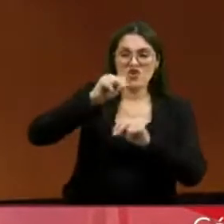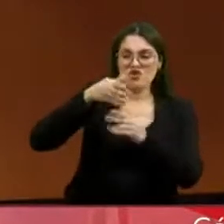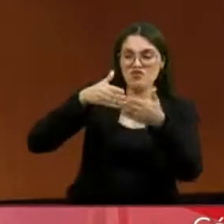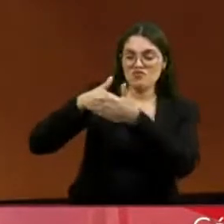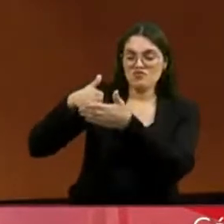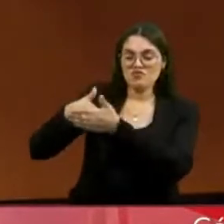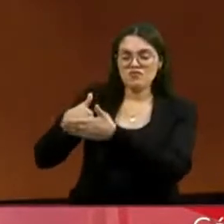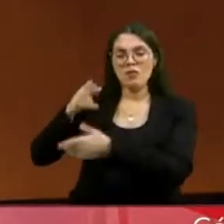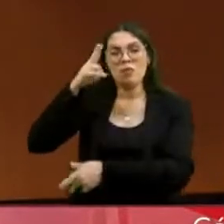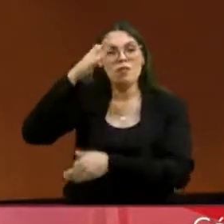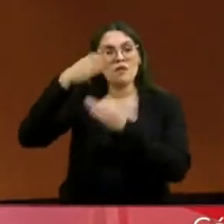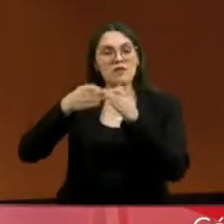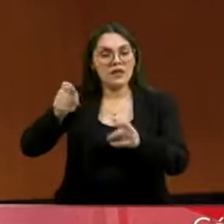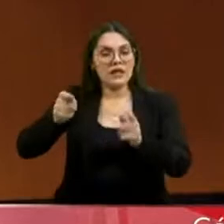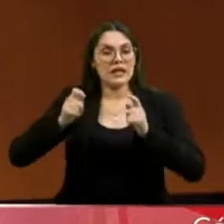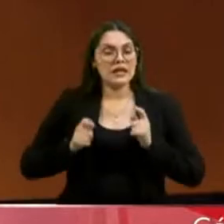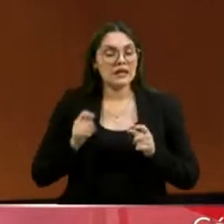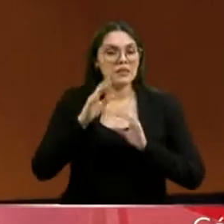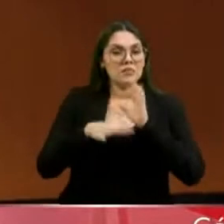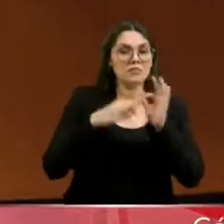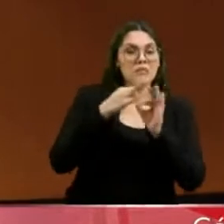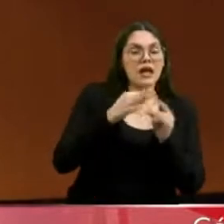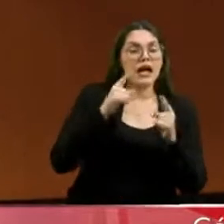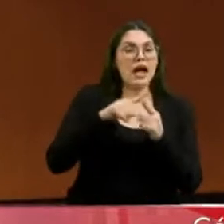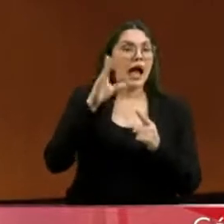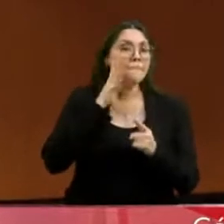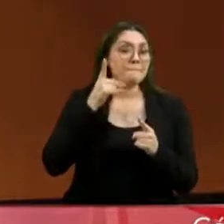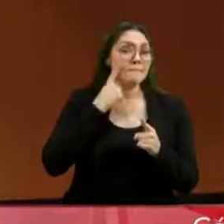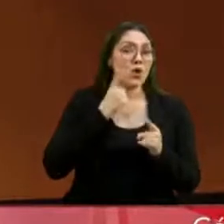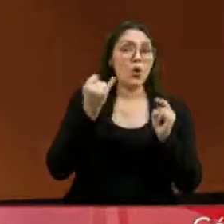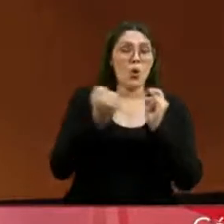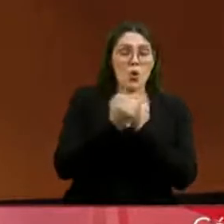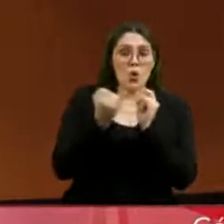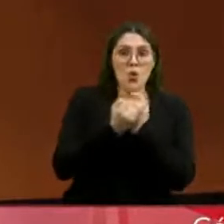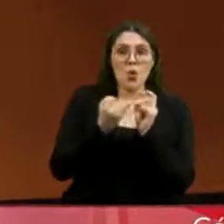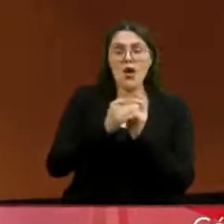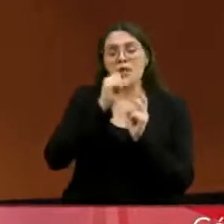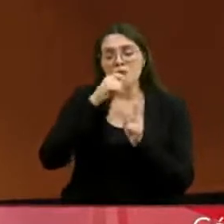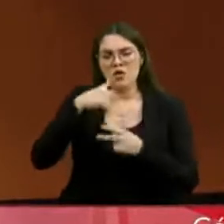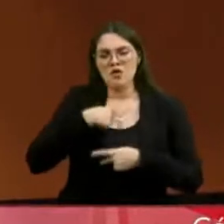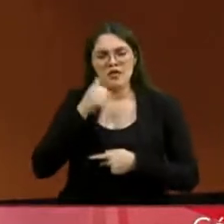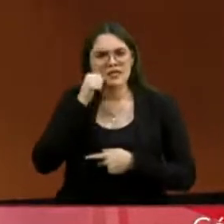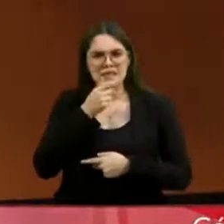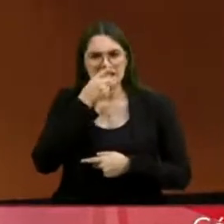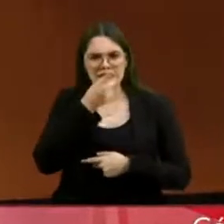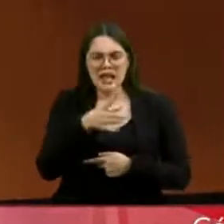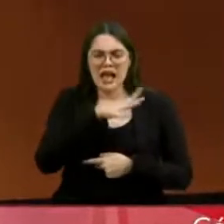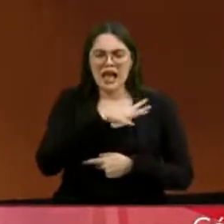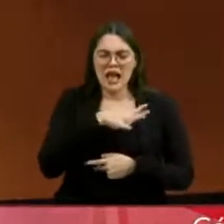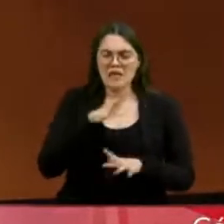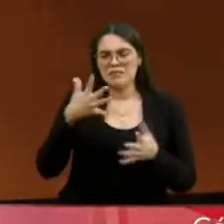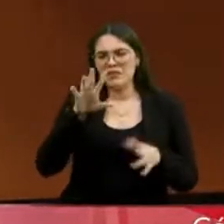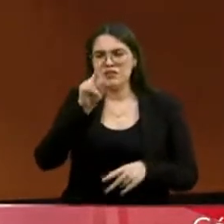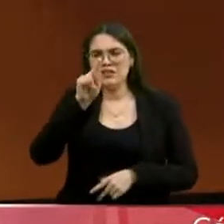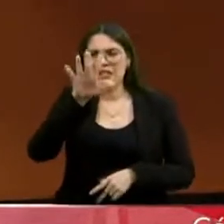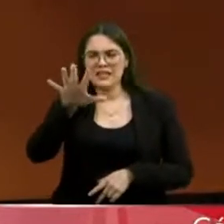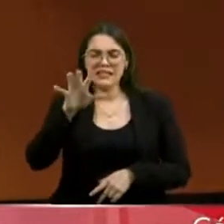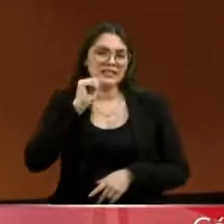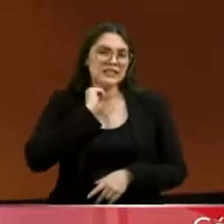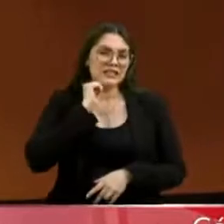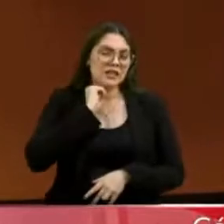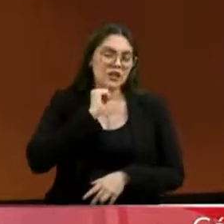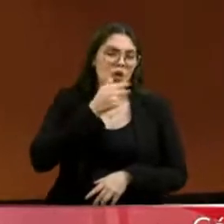la obtuvimos tanto en la Cámara de Diputados y muy cercanamente, yo sostengo que se tenía con 85 senadoras y